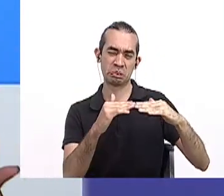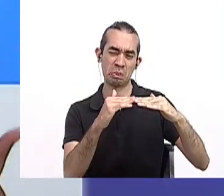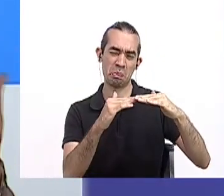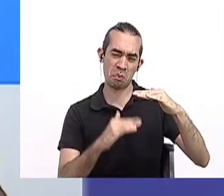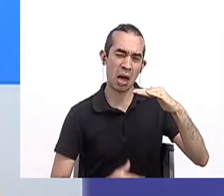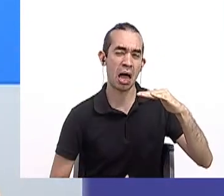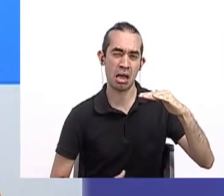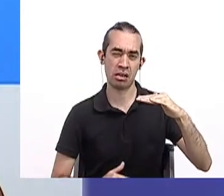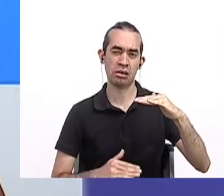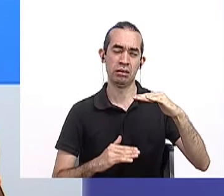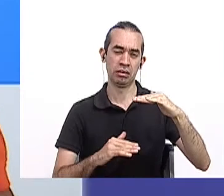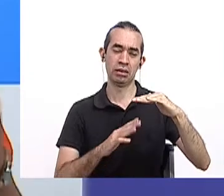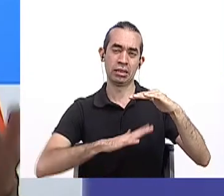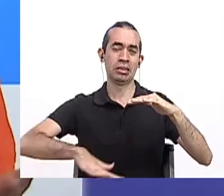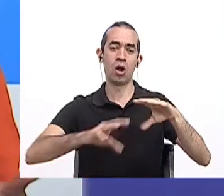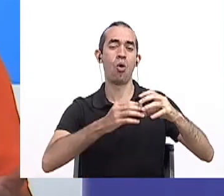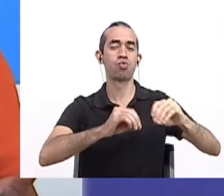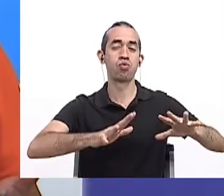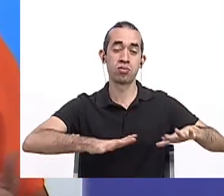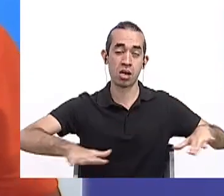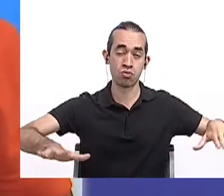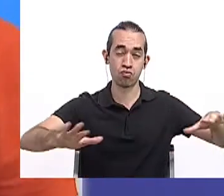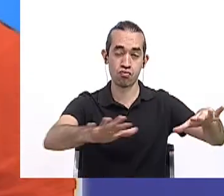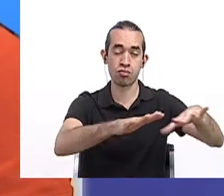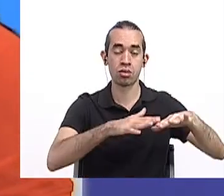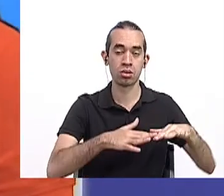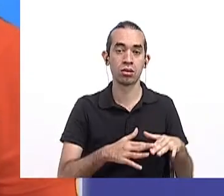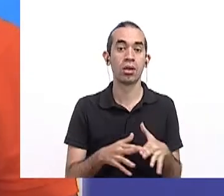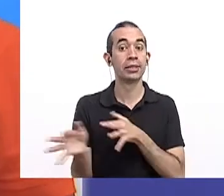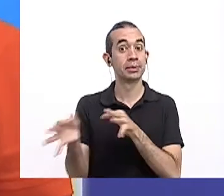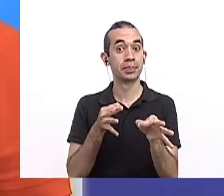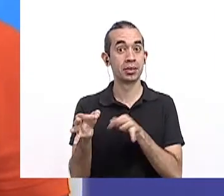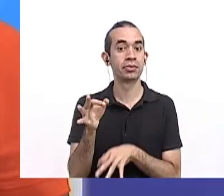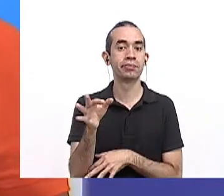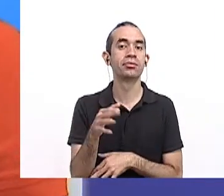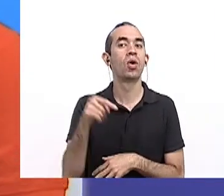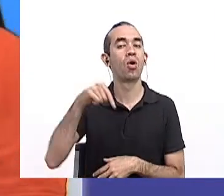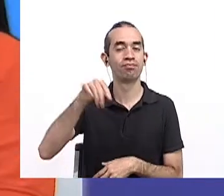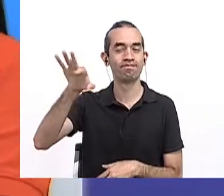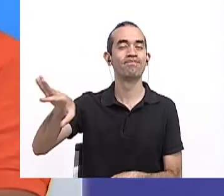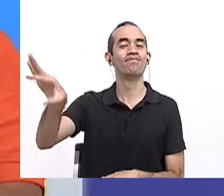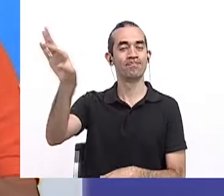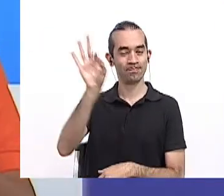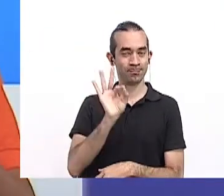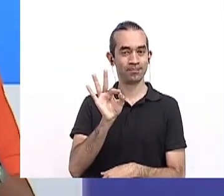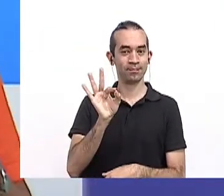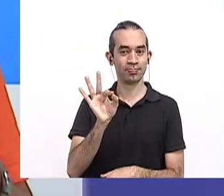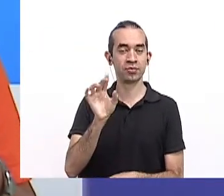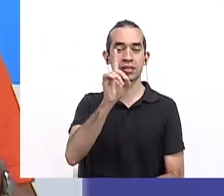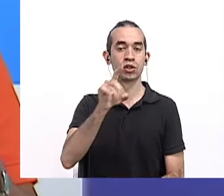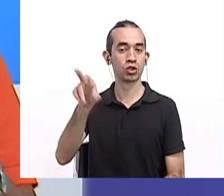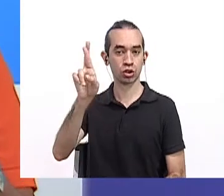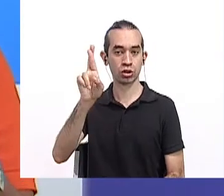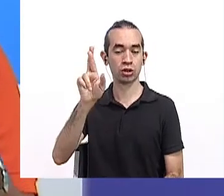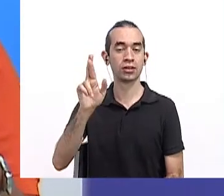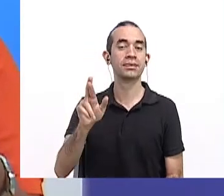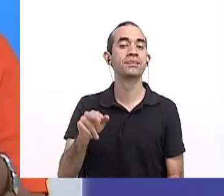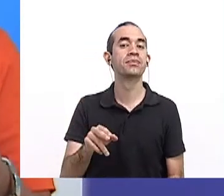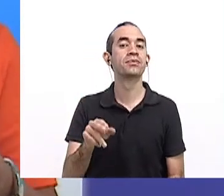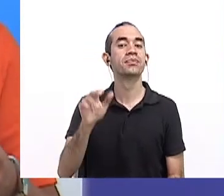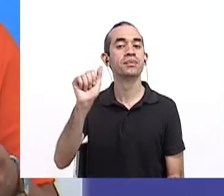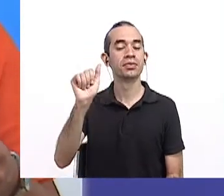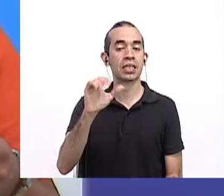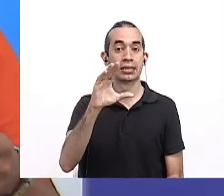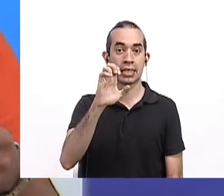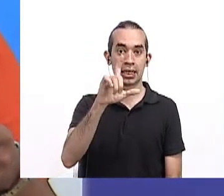explicarnos un poco más de este proceso tenemos también el día de hoy a la doctora celeste sánchez